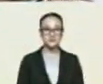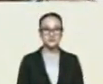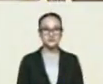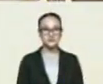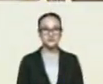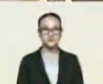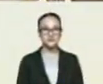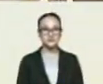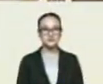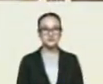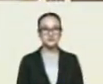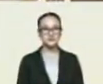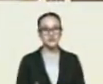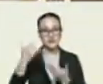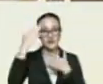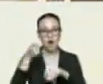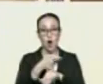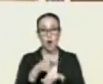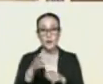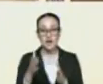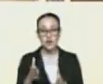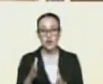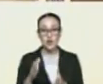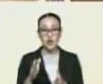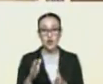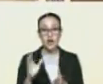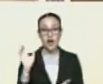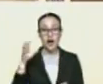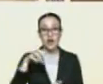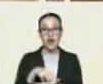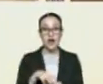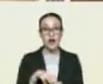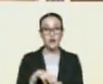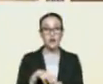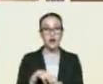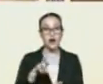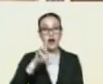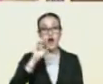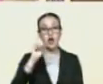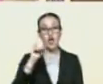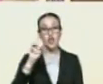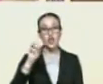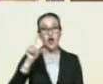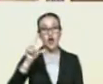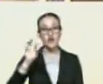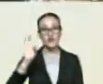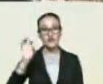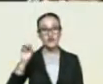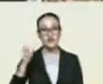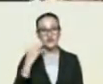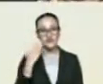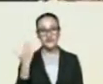Un saludo al gobernador del Estado Aragua, Rodolfo Marco Torres.